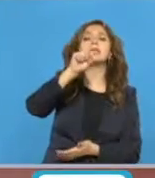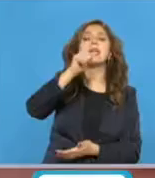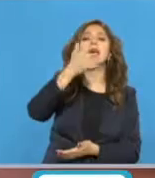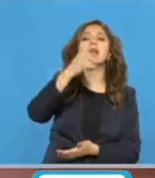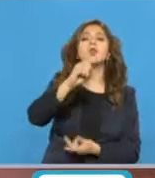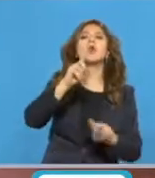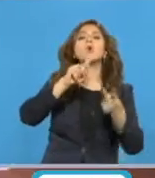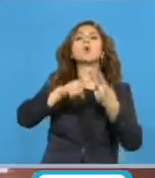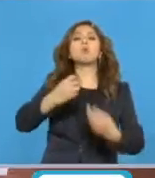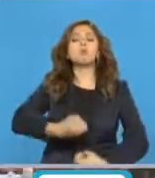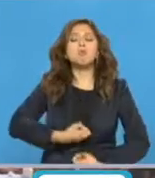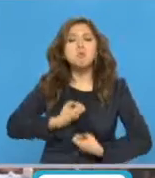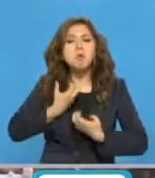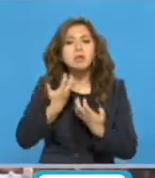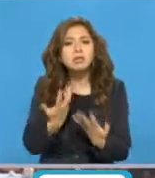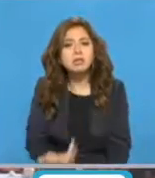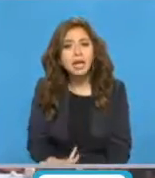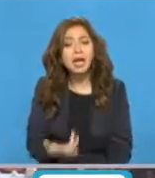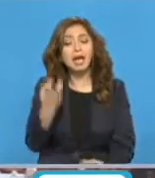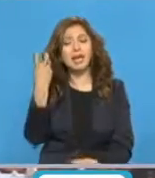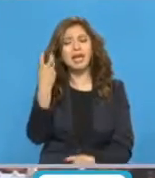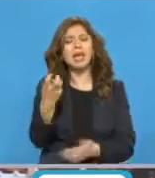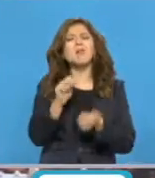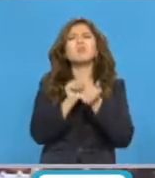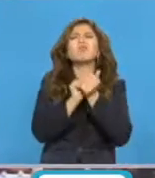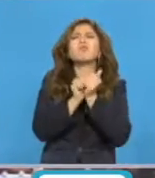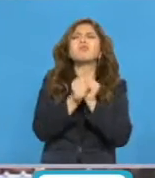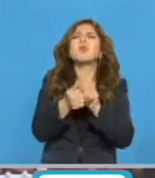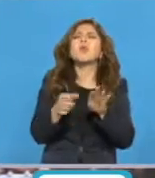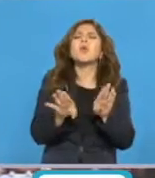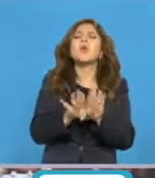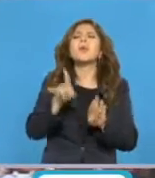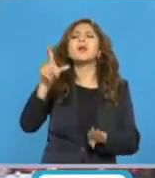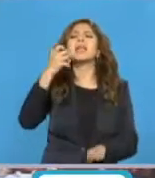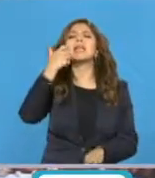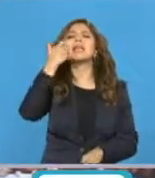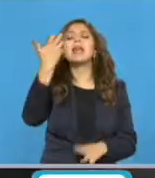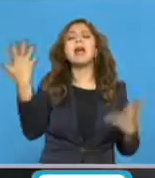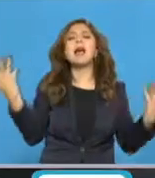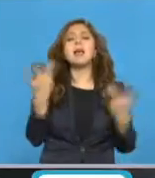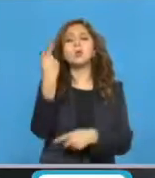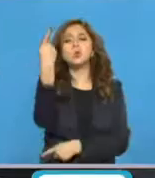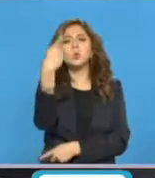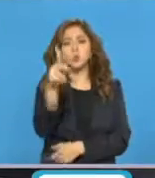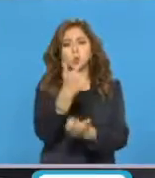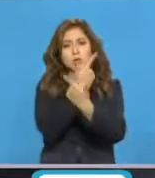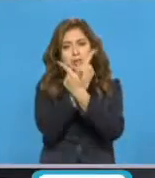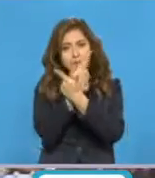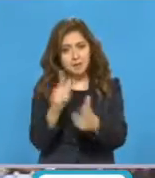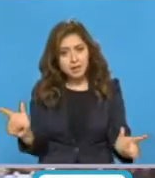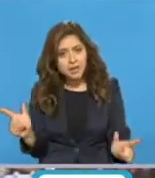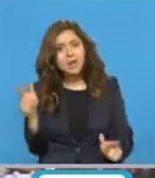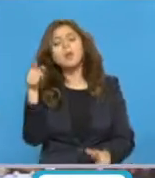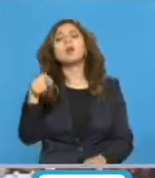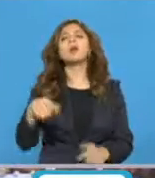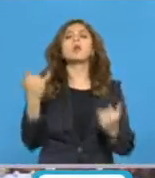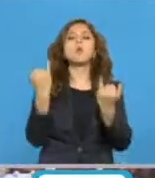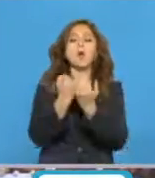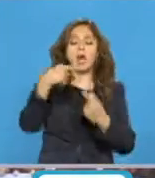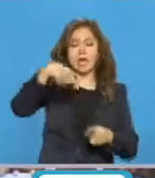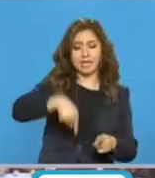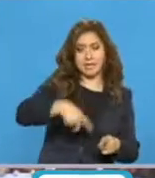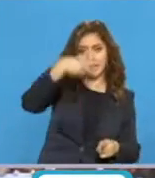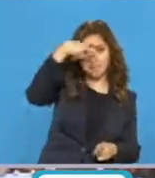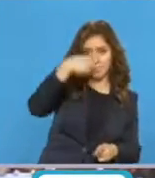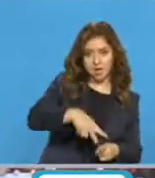poesía. Es un poco esa búsqueda de la libertad que realizó tanto en nuestro país